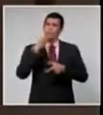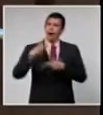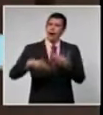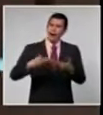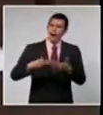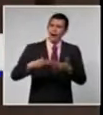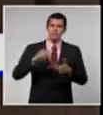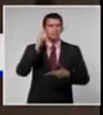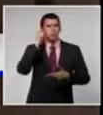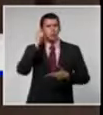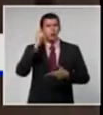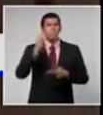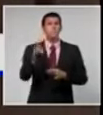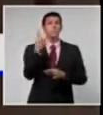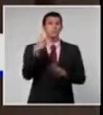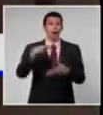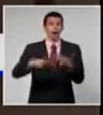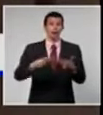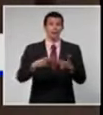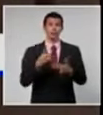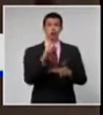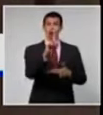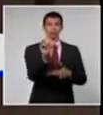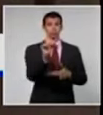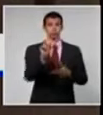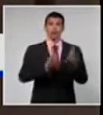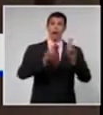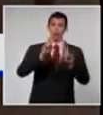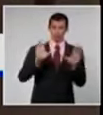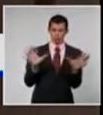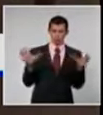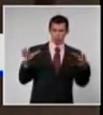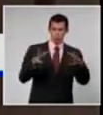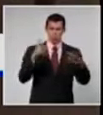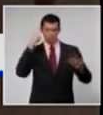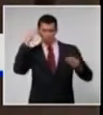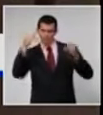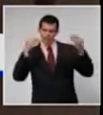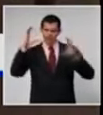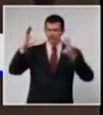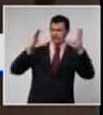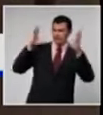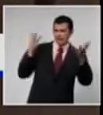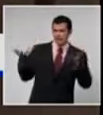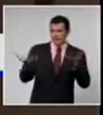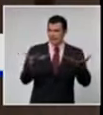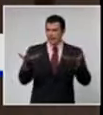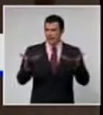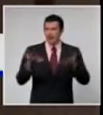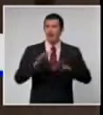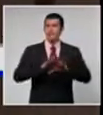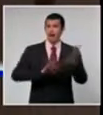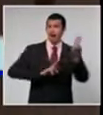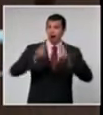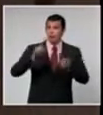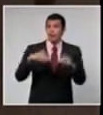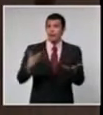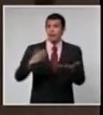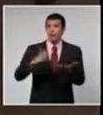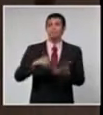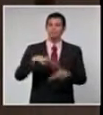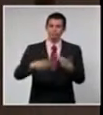equipo multidisciplinario, se decide la intervención quirúrgica practicándose una duodenopancreatectomía